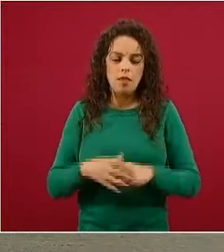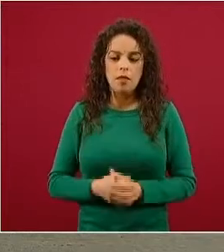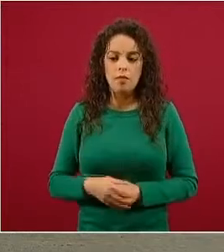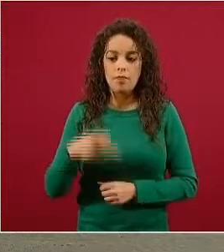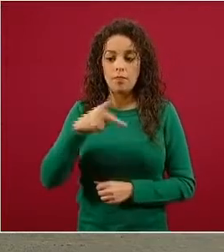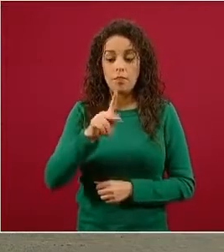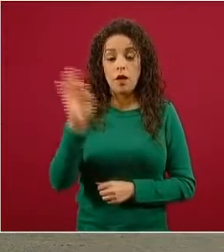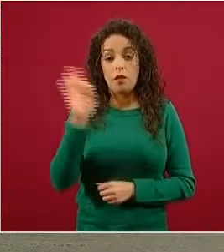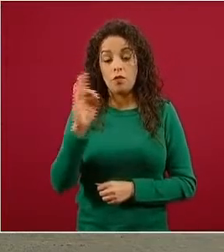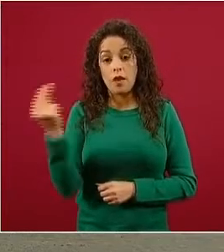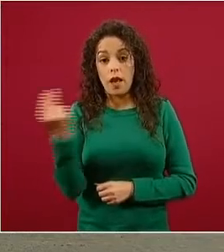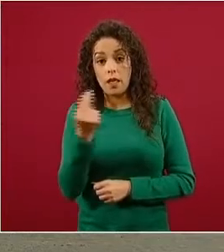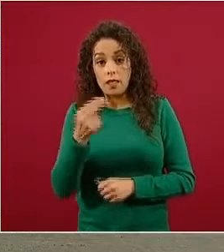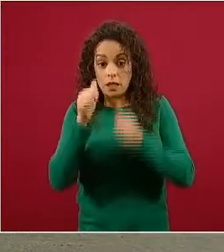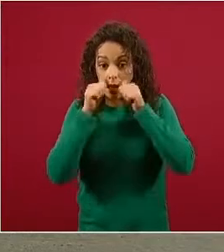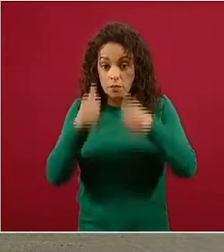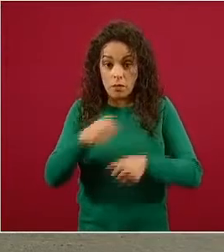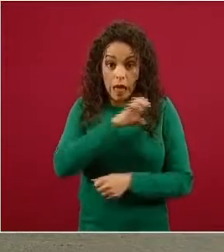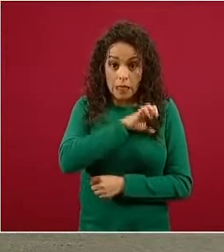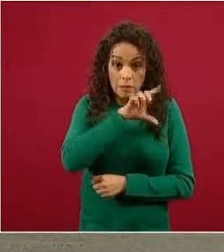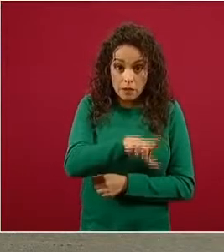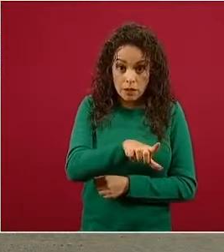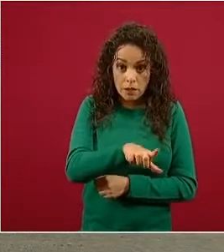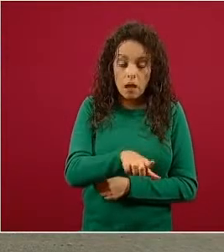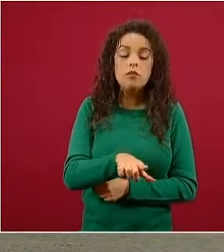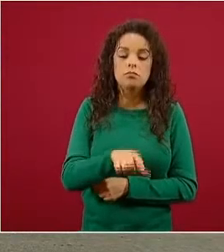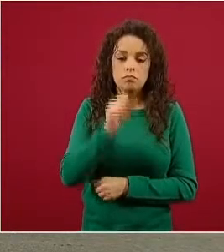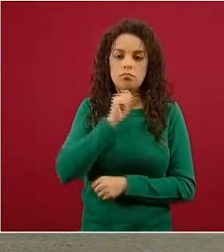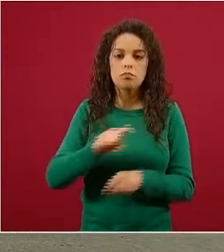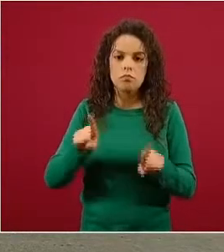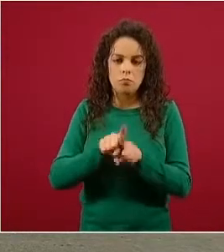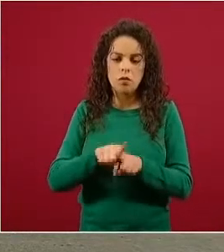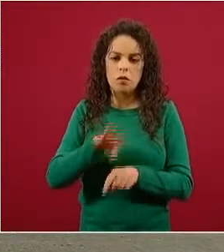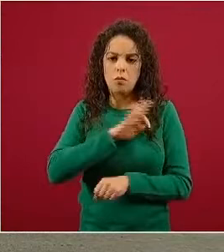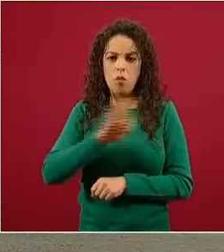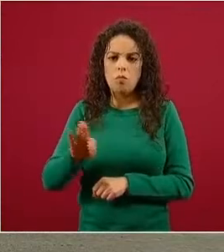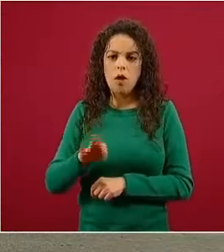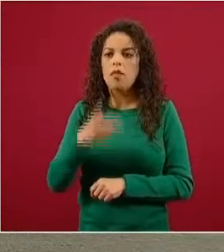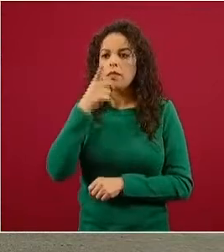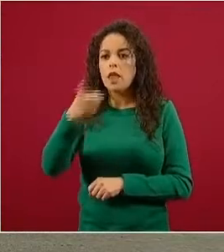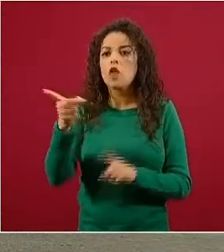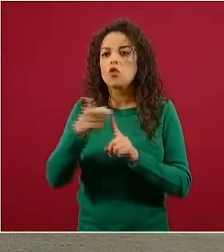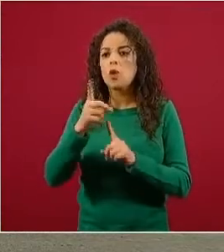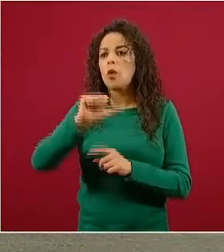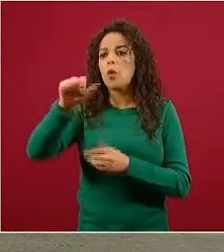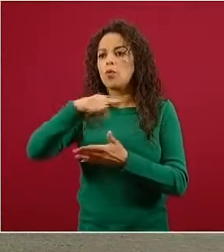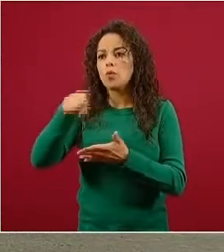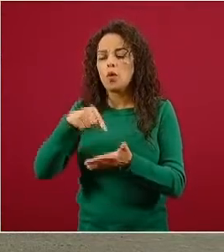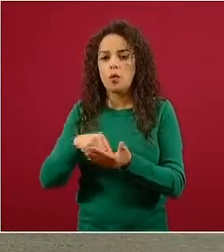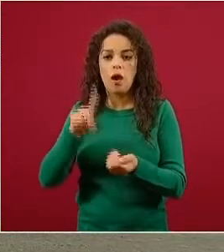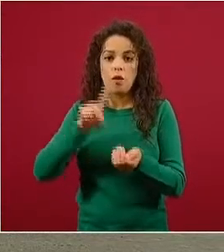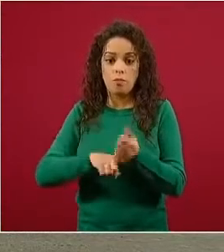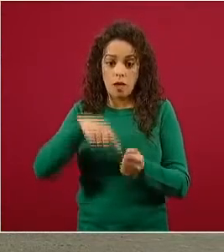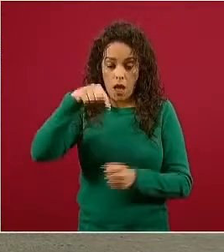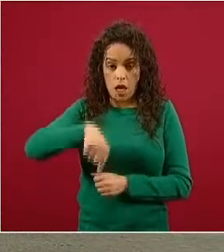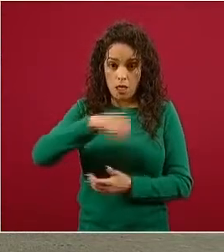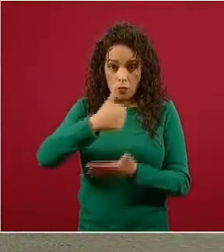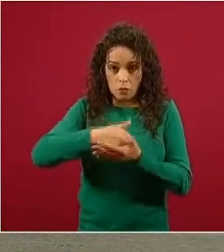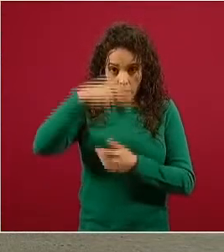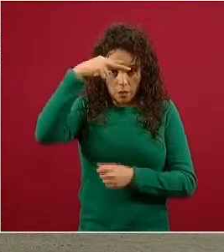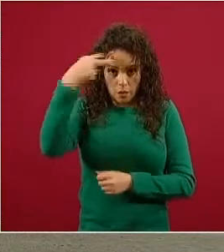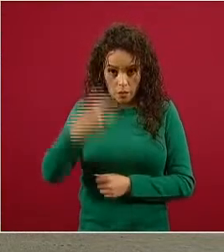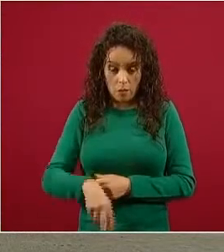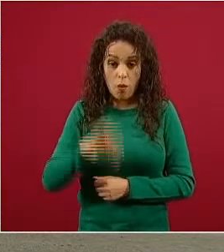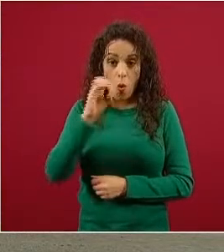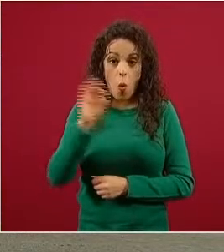nosotros nos metemos al micrositio, también está un directorio donde no nada más está la línea de la vida y otras líneas asociadas, sino